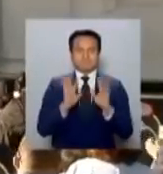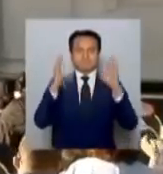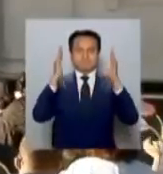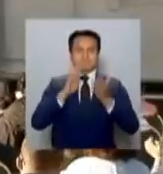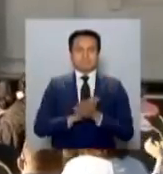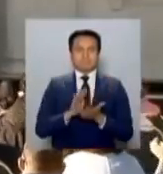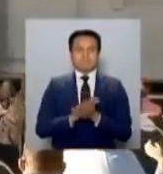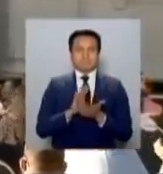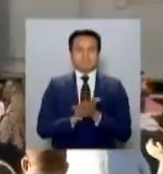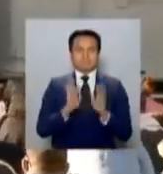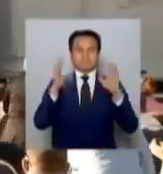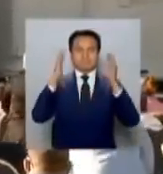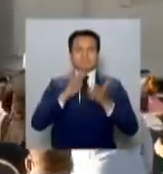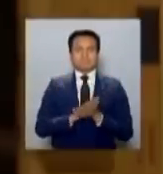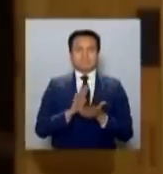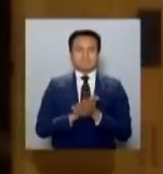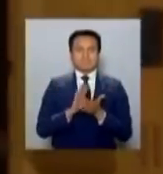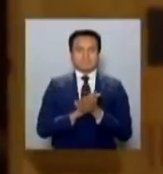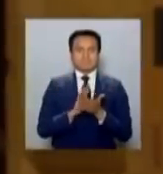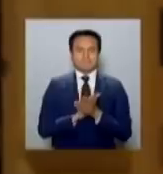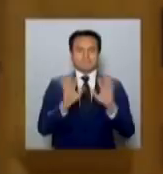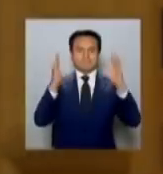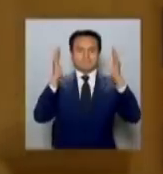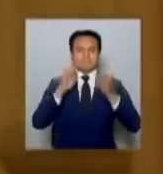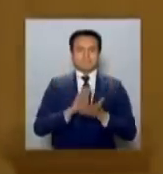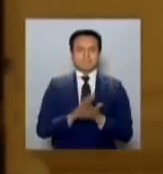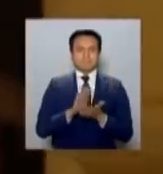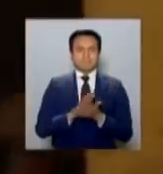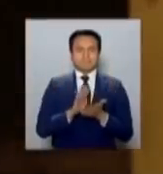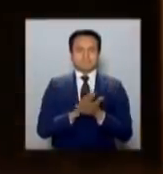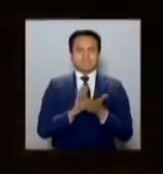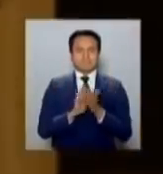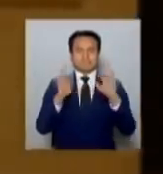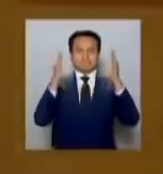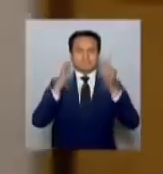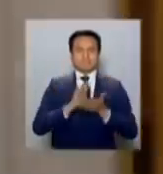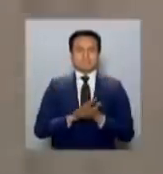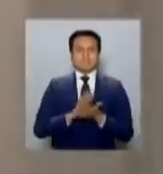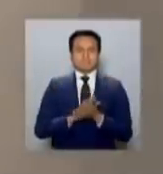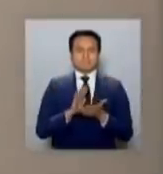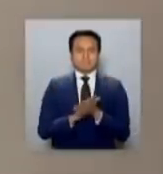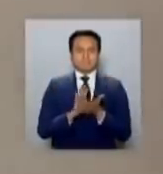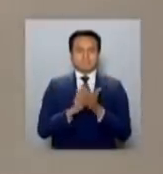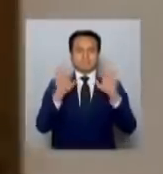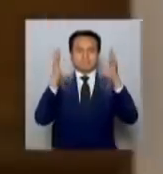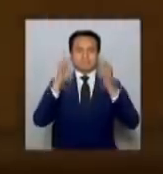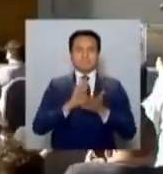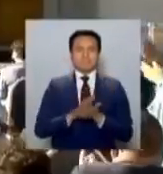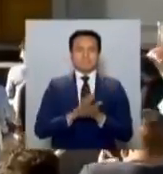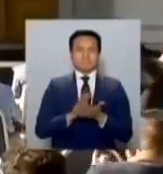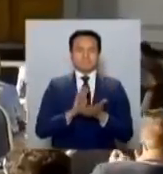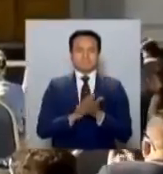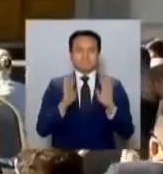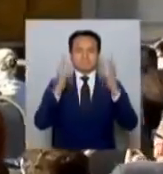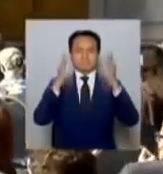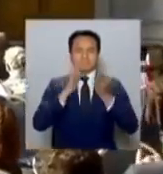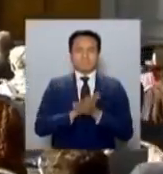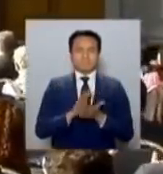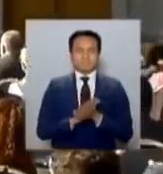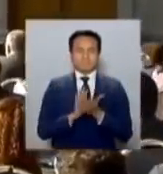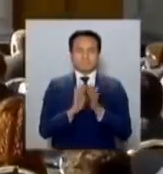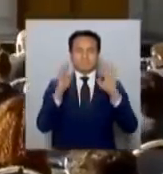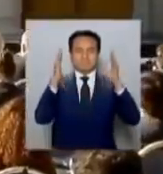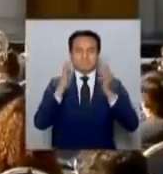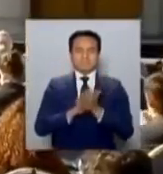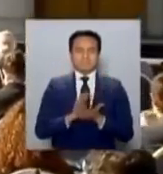a diferencia de lo que ocurrió en el pasado, de fórmulas que apoyan a las familias en la medida en que éstas lo requieran. Claro, y a propósito de economía, que es uno, ya lo decíamos al